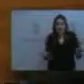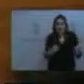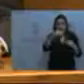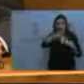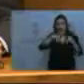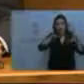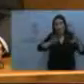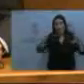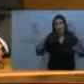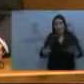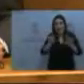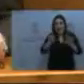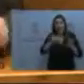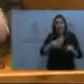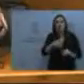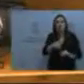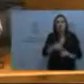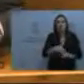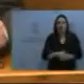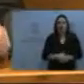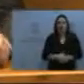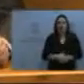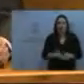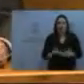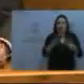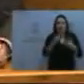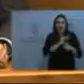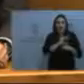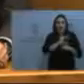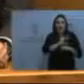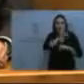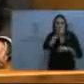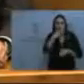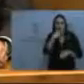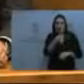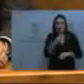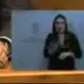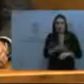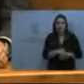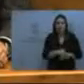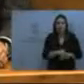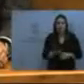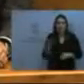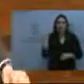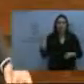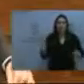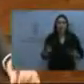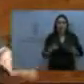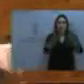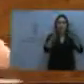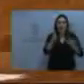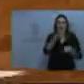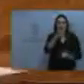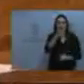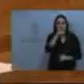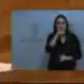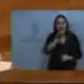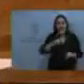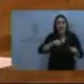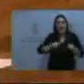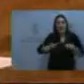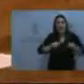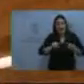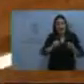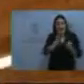sexta? Gracias, señoría. Señor consejero, puede contestar. El pasado 8 de febrero, los gerentes del SESPA